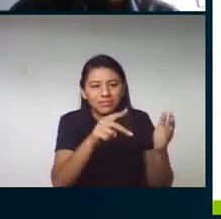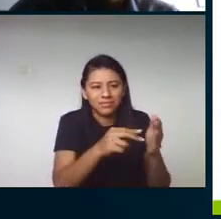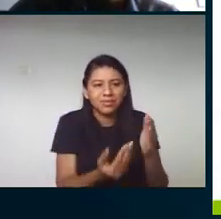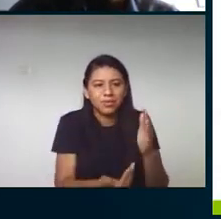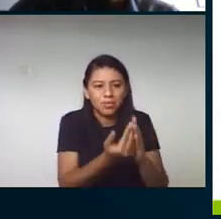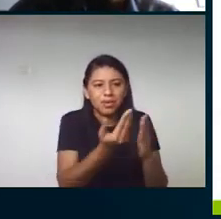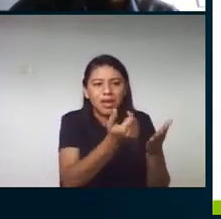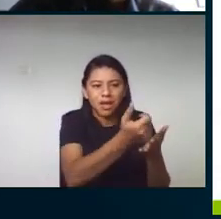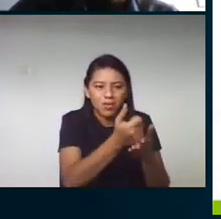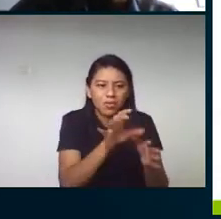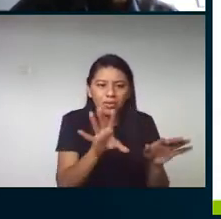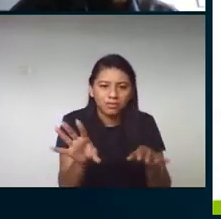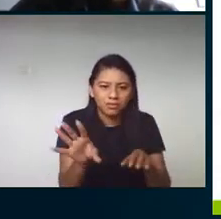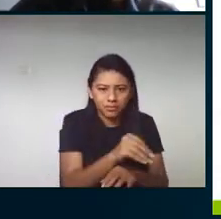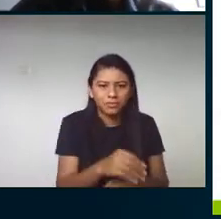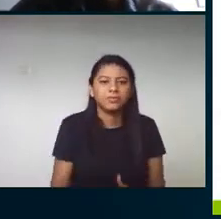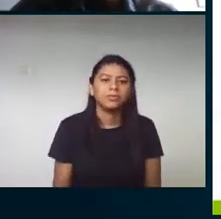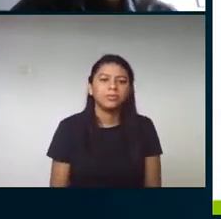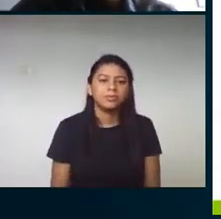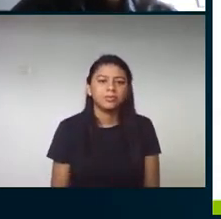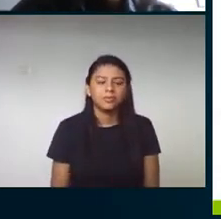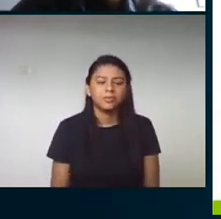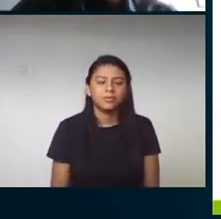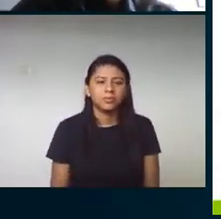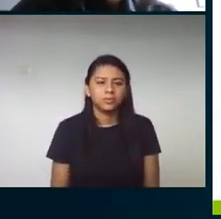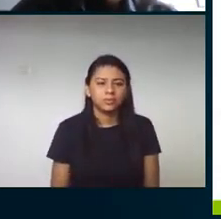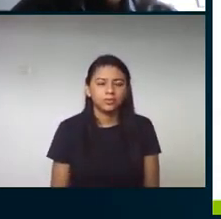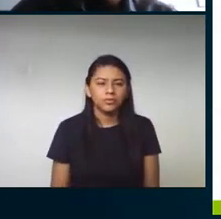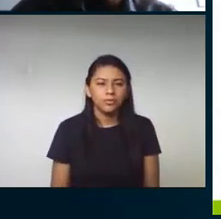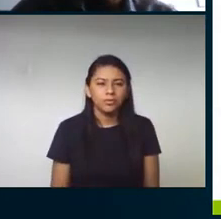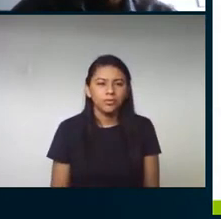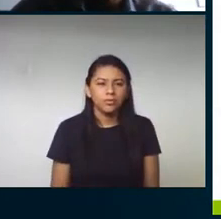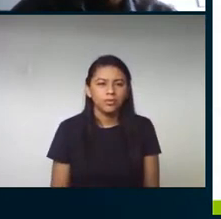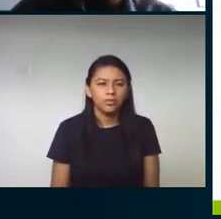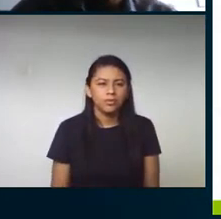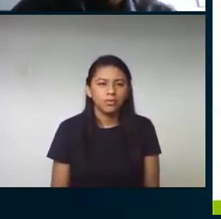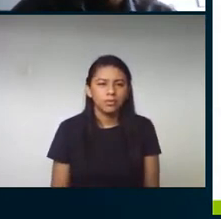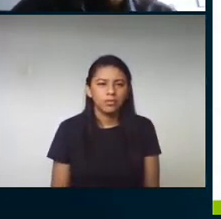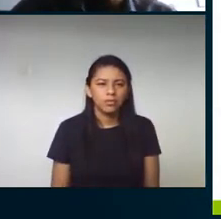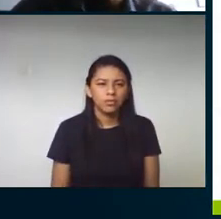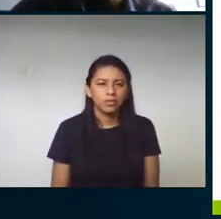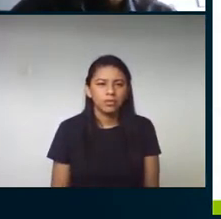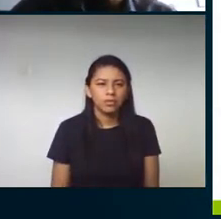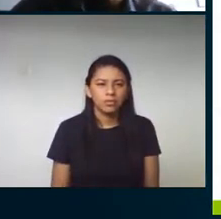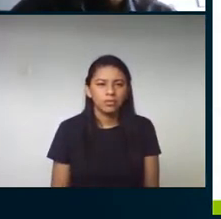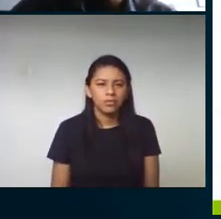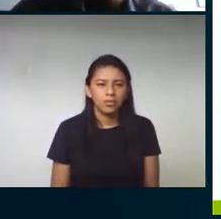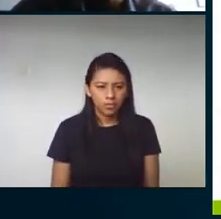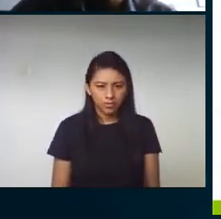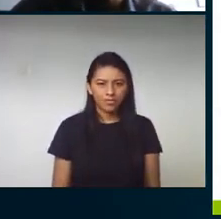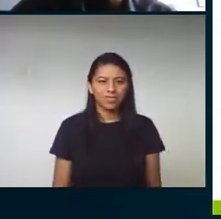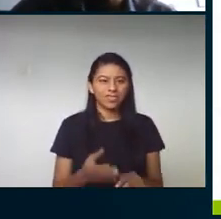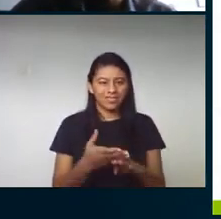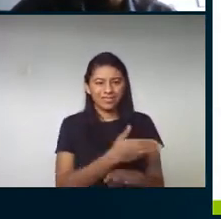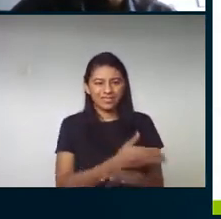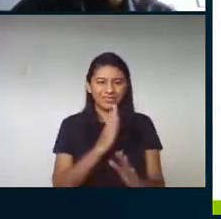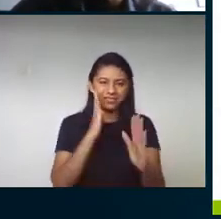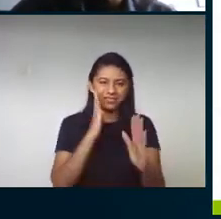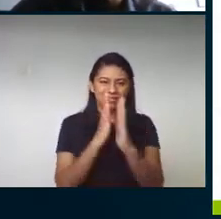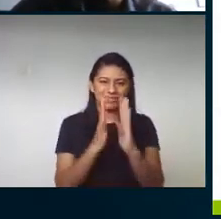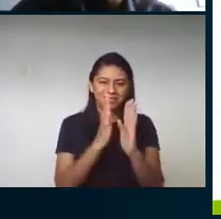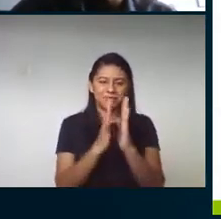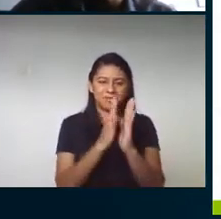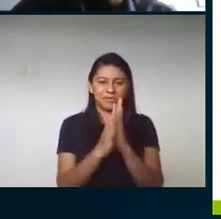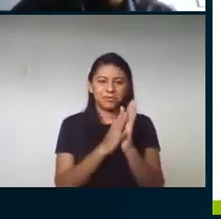Ya habiendo hablado sobre esta breve introducción, voy a describirles un ejemplo, un caso de estudio sobre el uso de esta tecnología